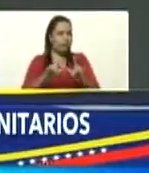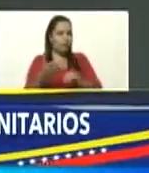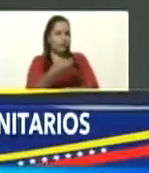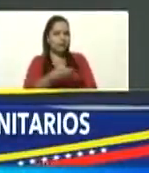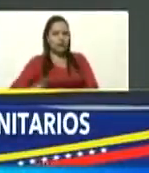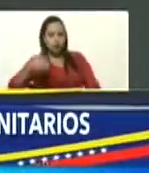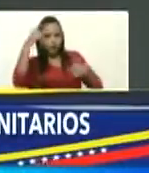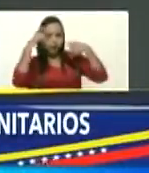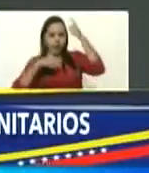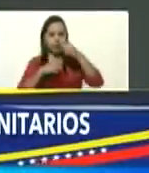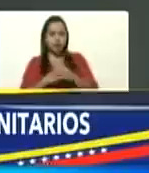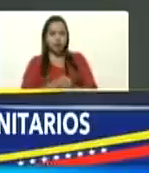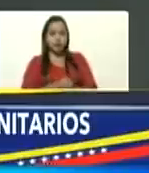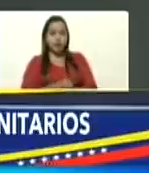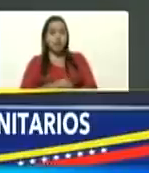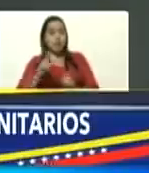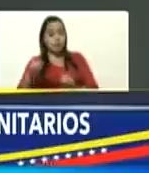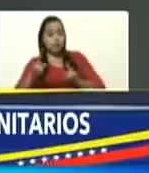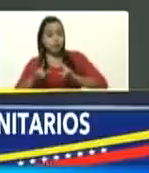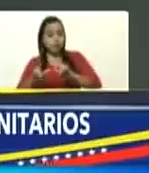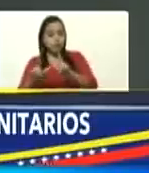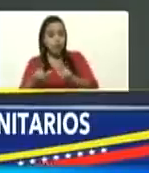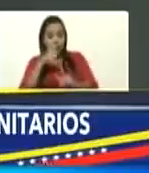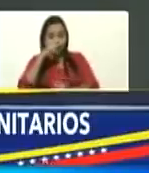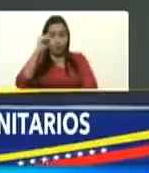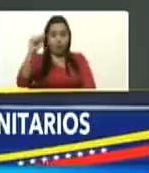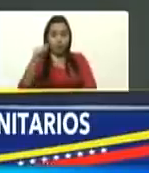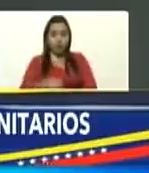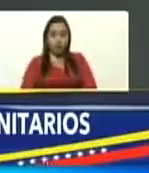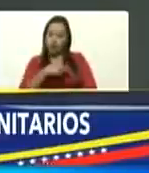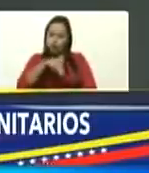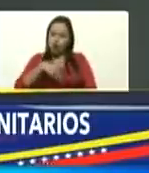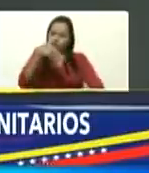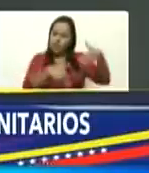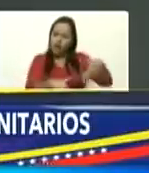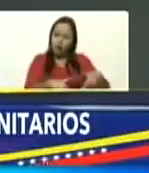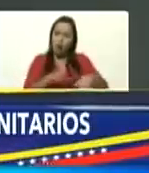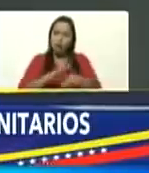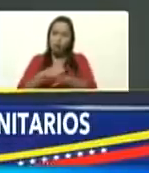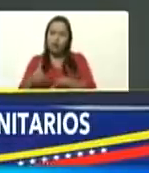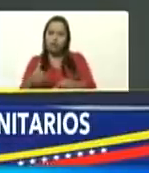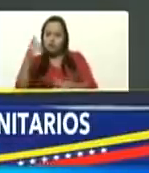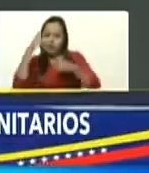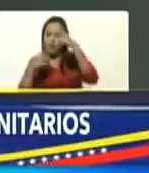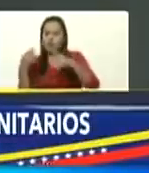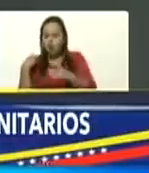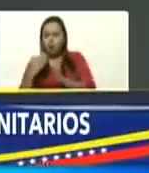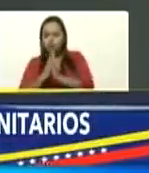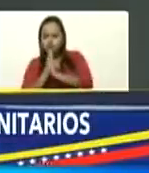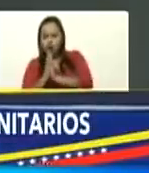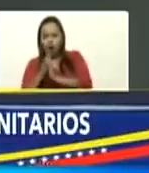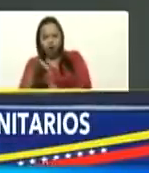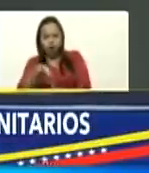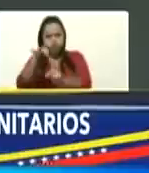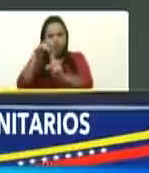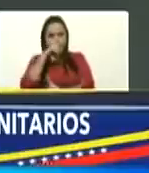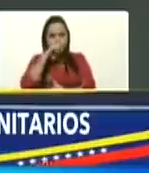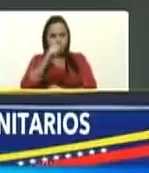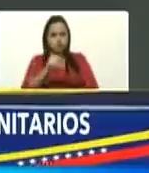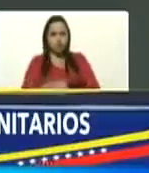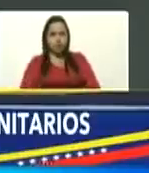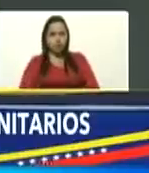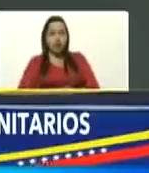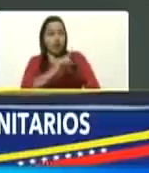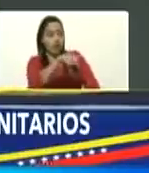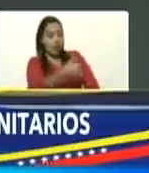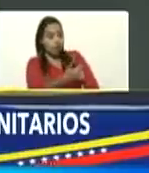Y votamos por él, porque Chávez nos los pidió. Pero luego de observar al camarada Nicolás Maduro el ejercicio